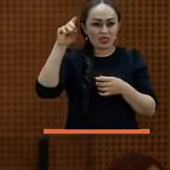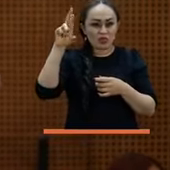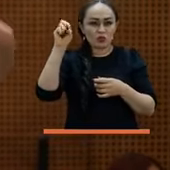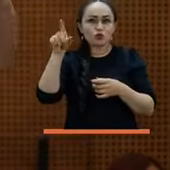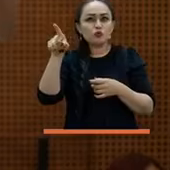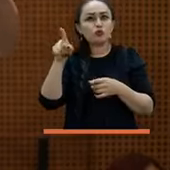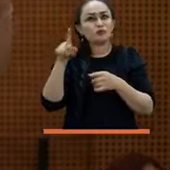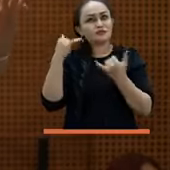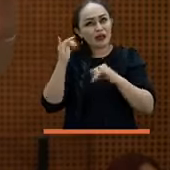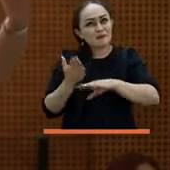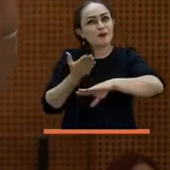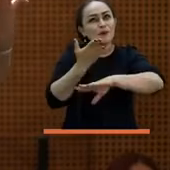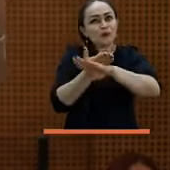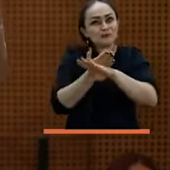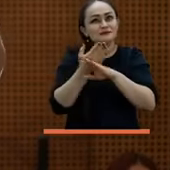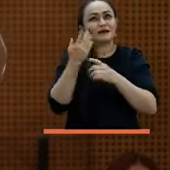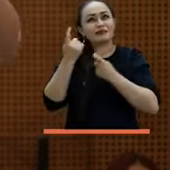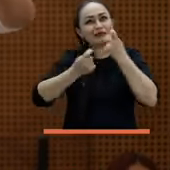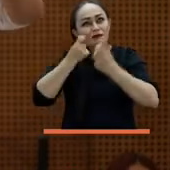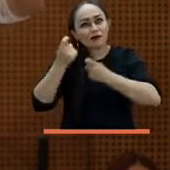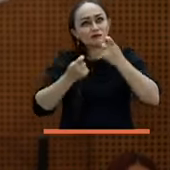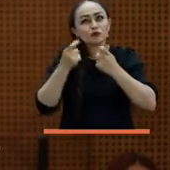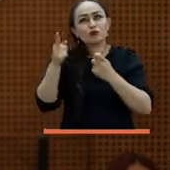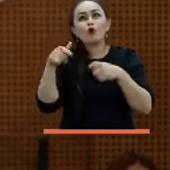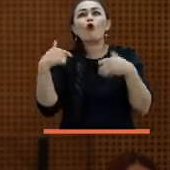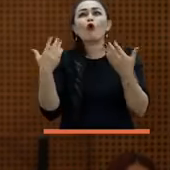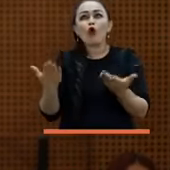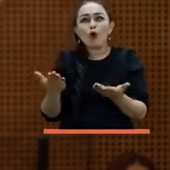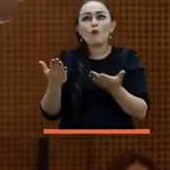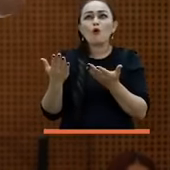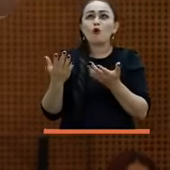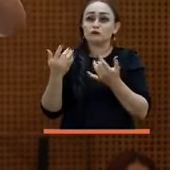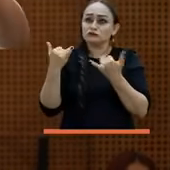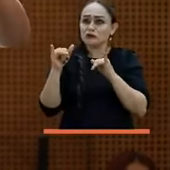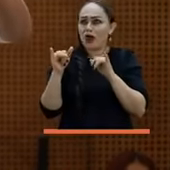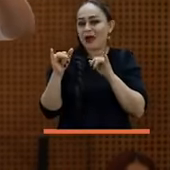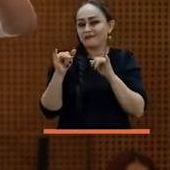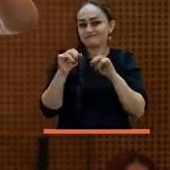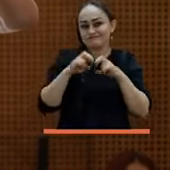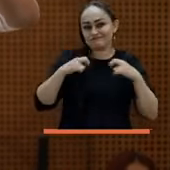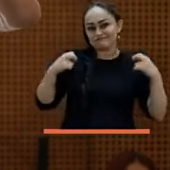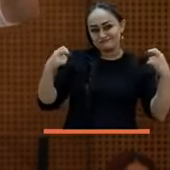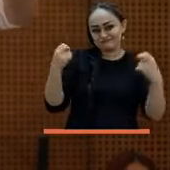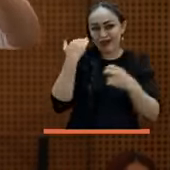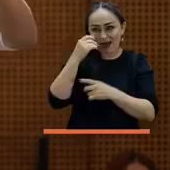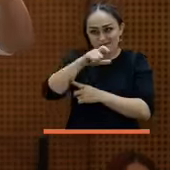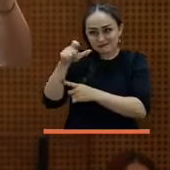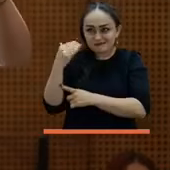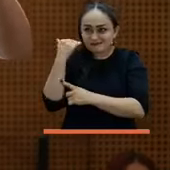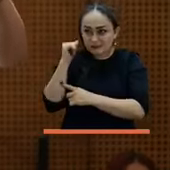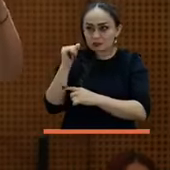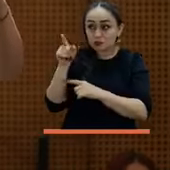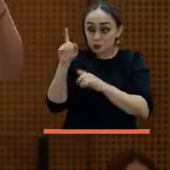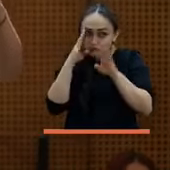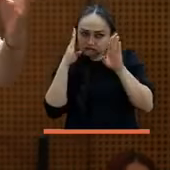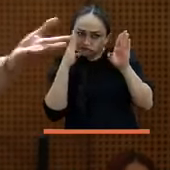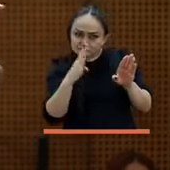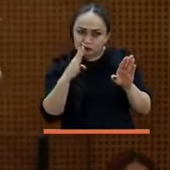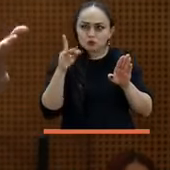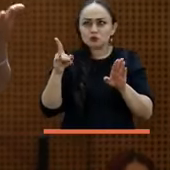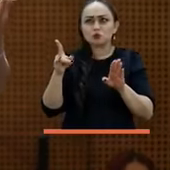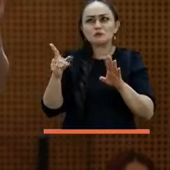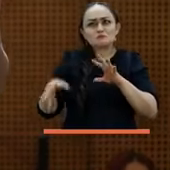negocio cómo ha sido esto y digamos también tú escuchando a estas tres mujeres que otros elementos podrías